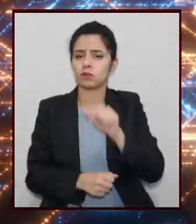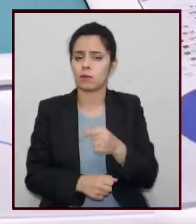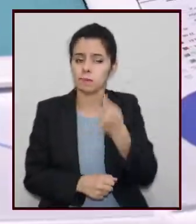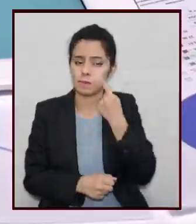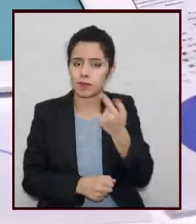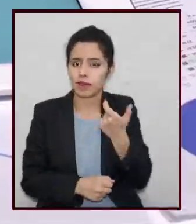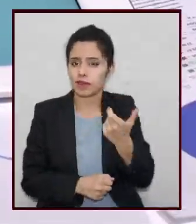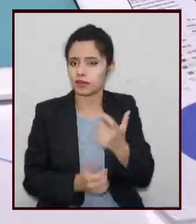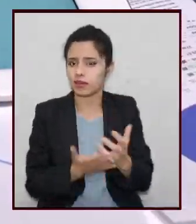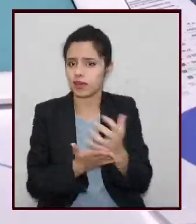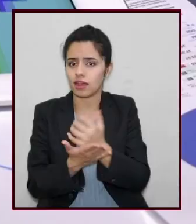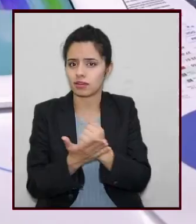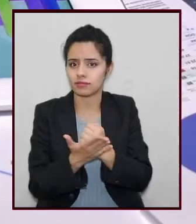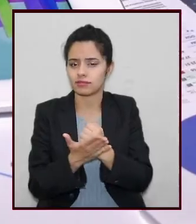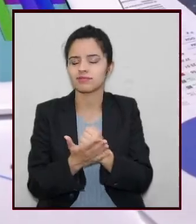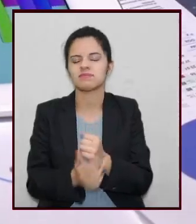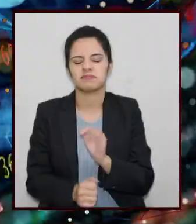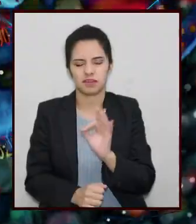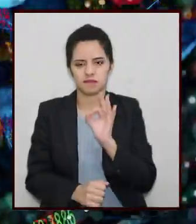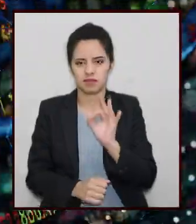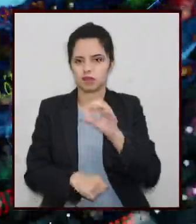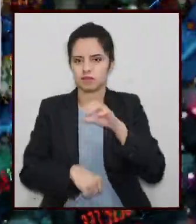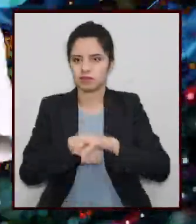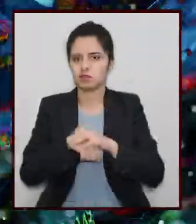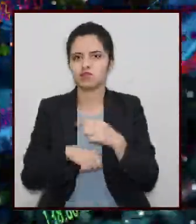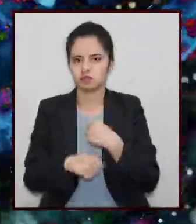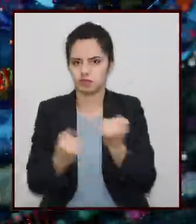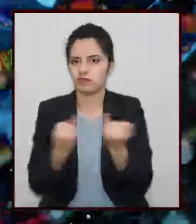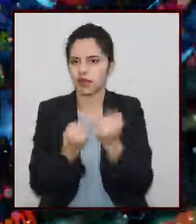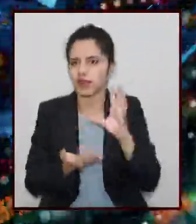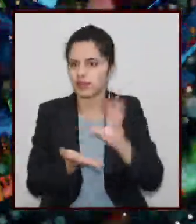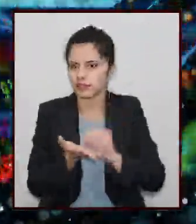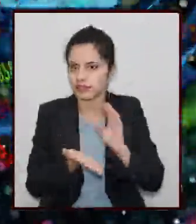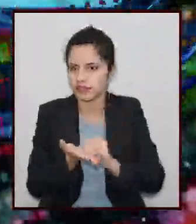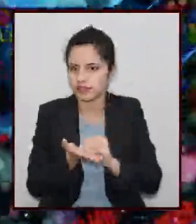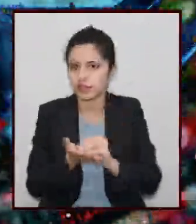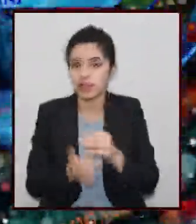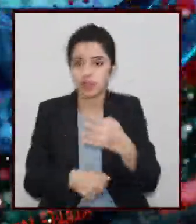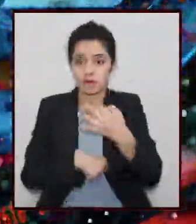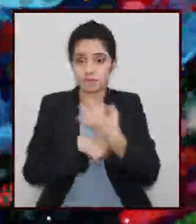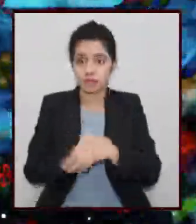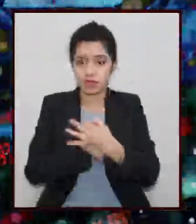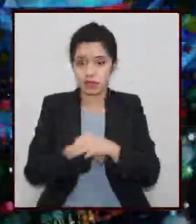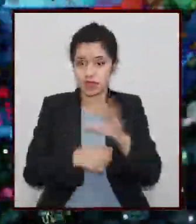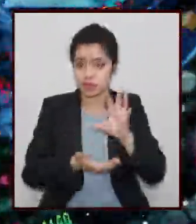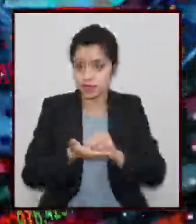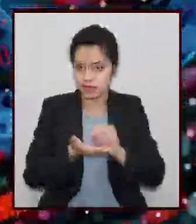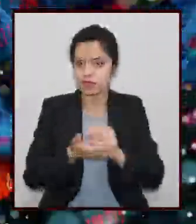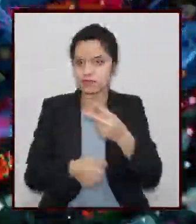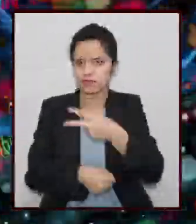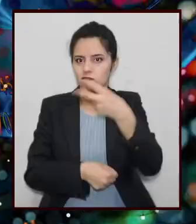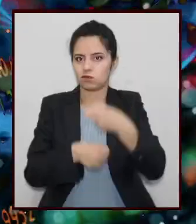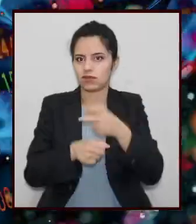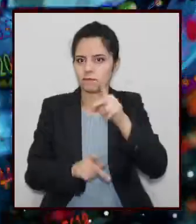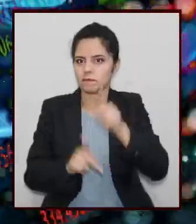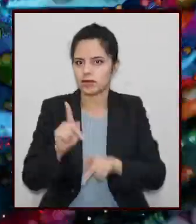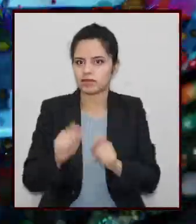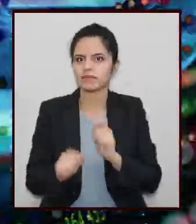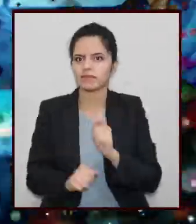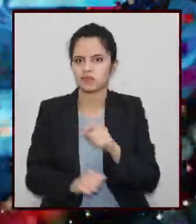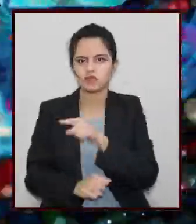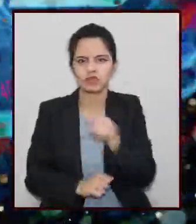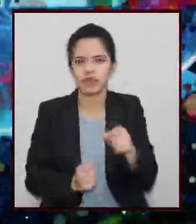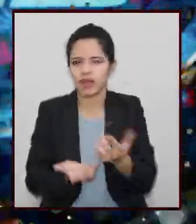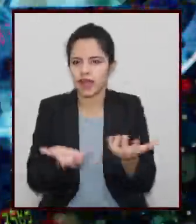checar cómo nos fue de ganancias en la vendimia de gomitas. Perfecto, amigo. Yo también la voy a descargar. De hecho, mientras carga, veamos la segunda parte de